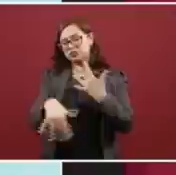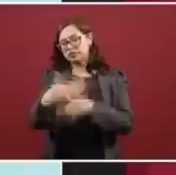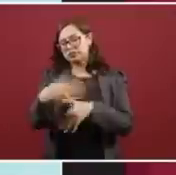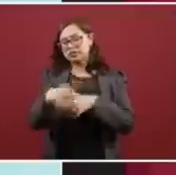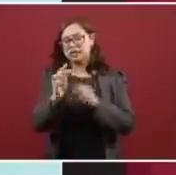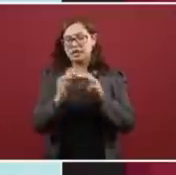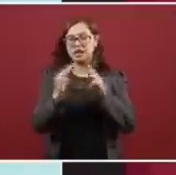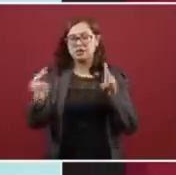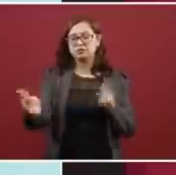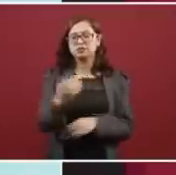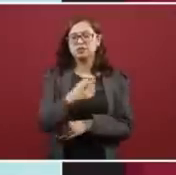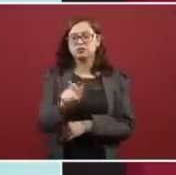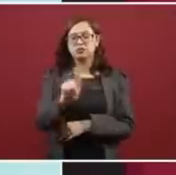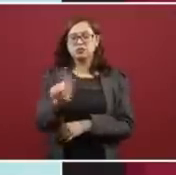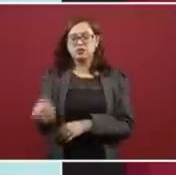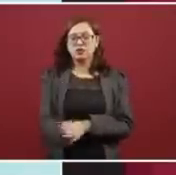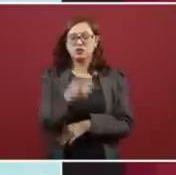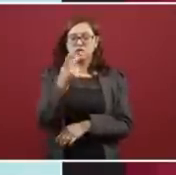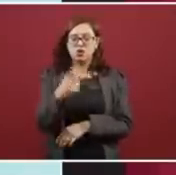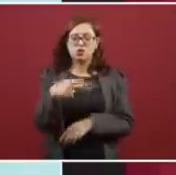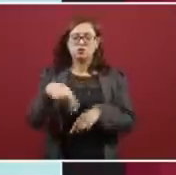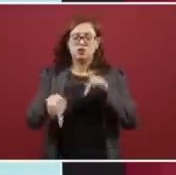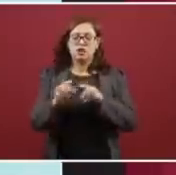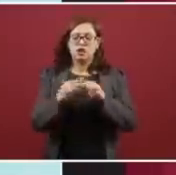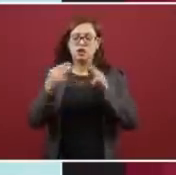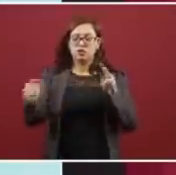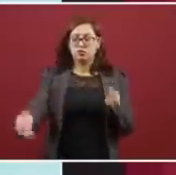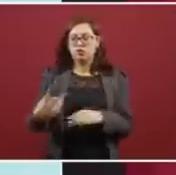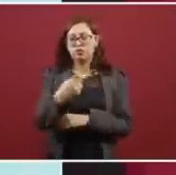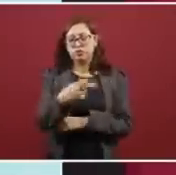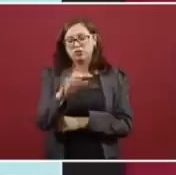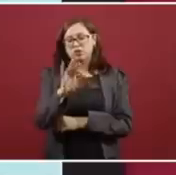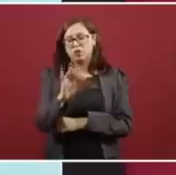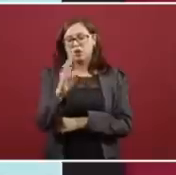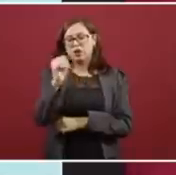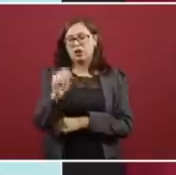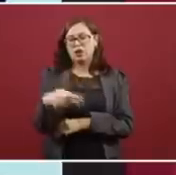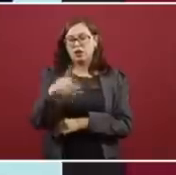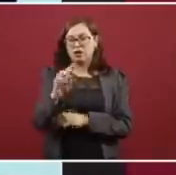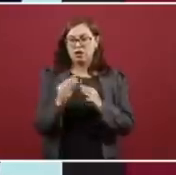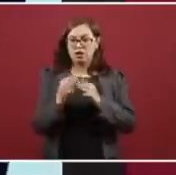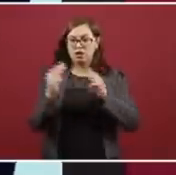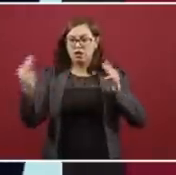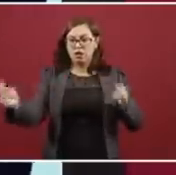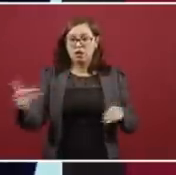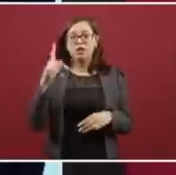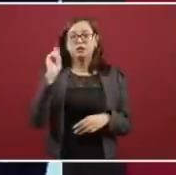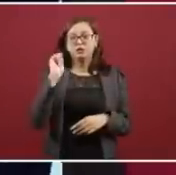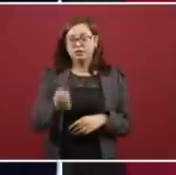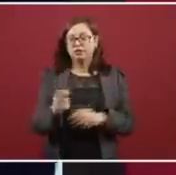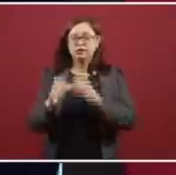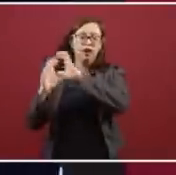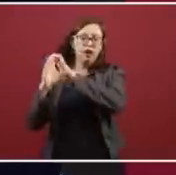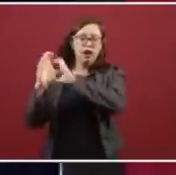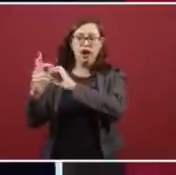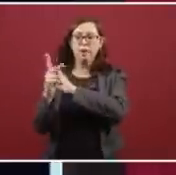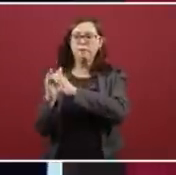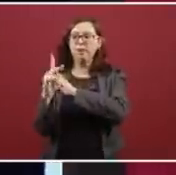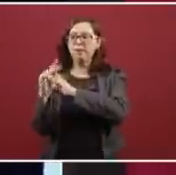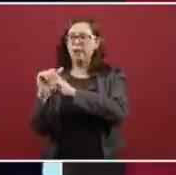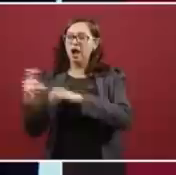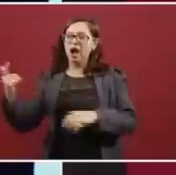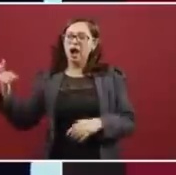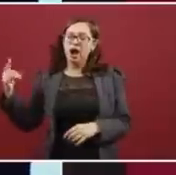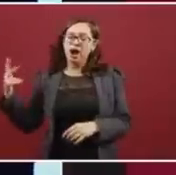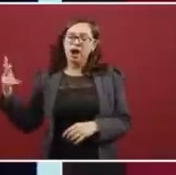km 172 kilómetros 249 kilómetros es lo que recorre la pipa para llevar a esa